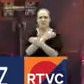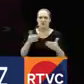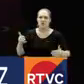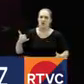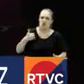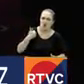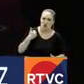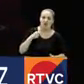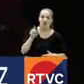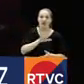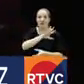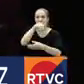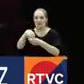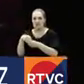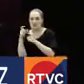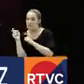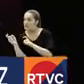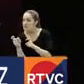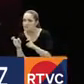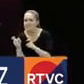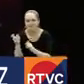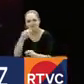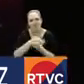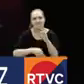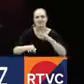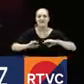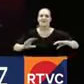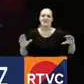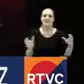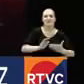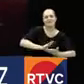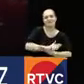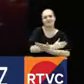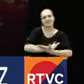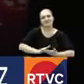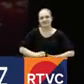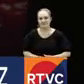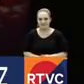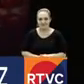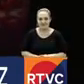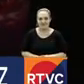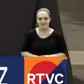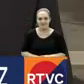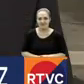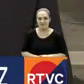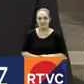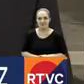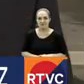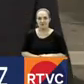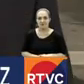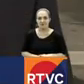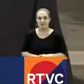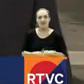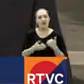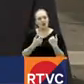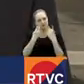estén en una banda delincuencial, sino en una banda sinfónica. De ver cómo la música los ha ido